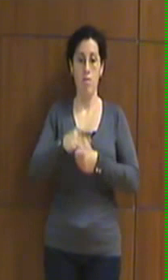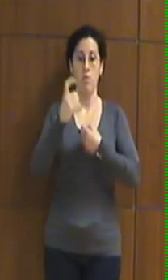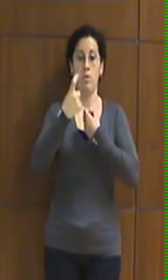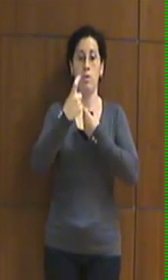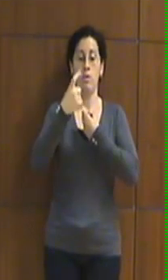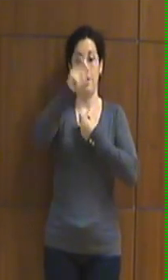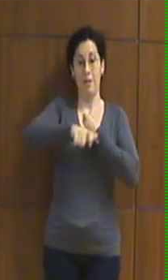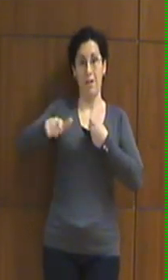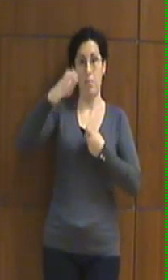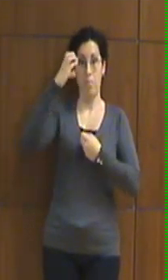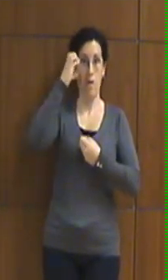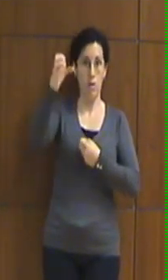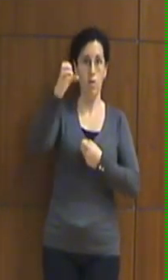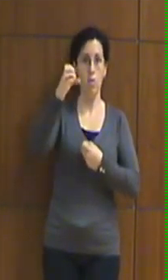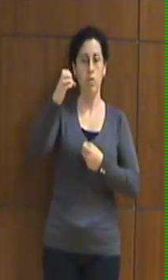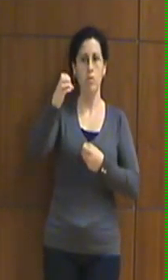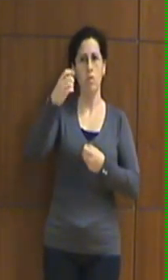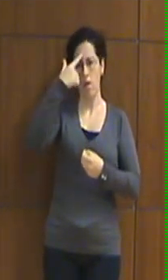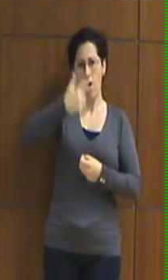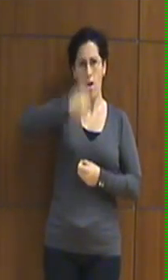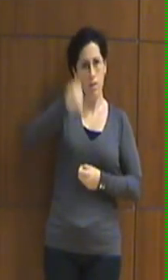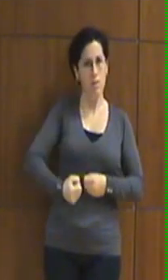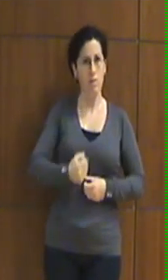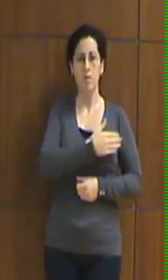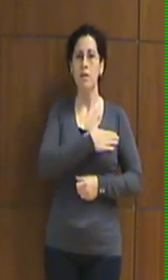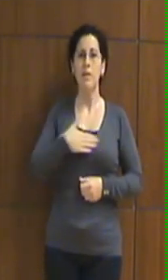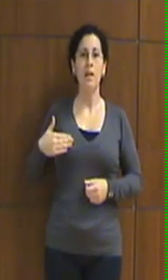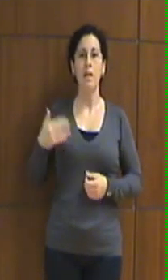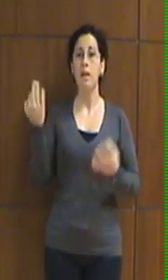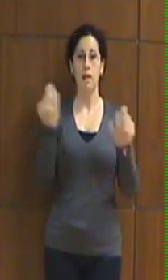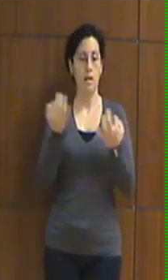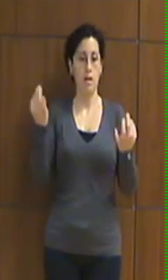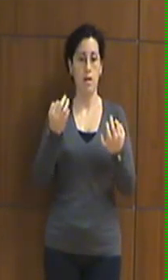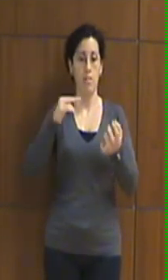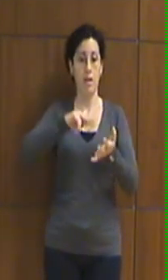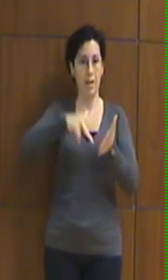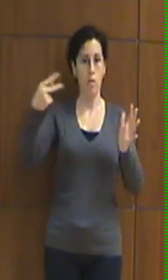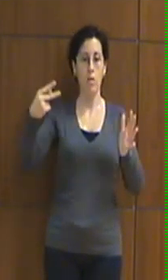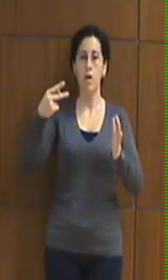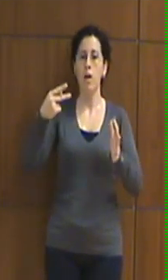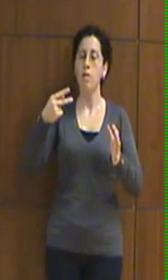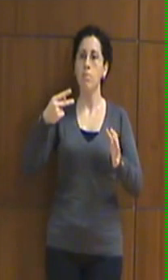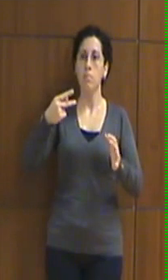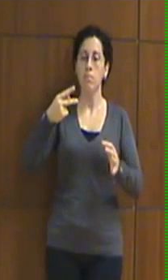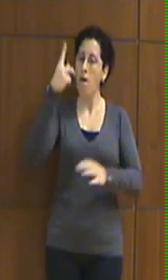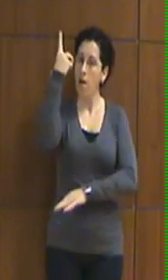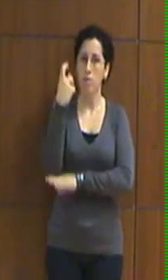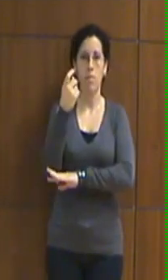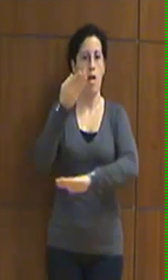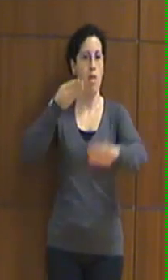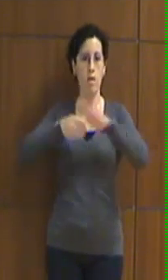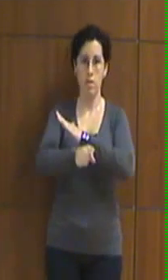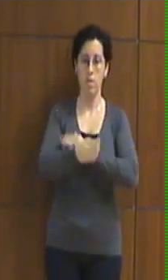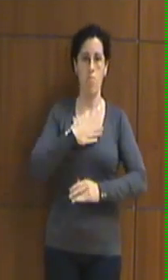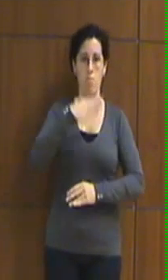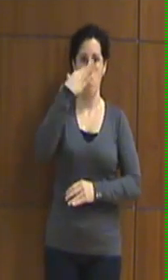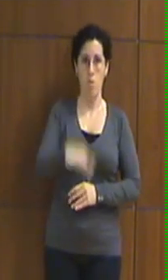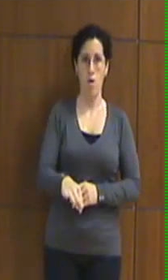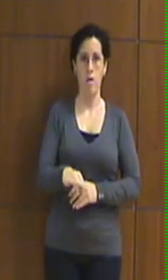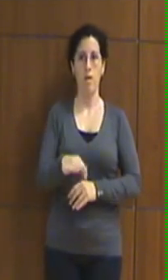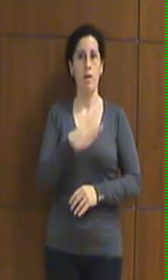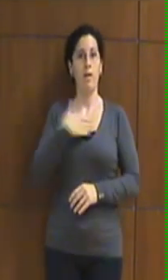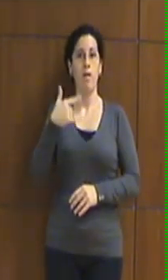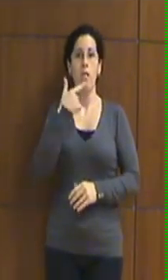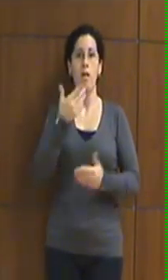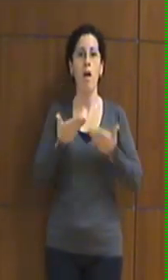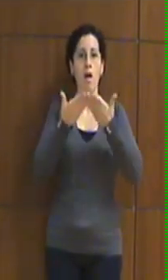están empeñados en facilitar que las tecnologías sean accesibles y sean una ayuda real para